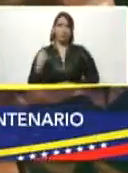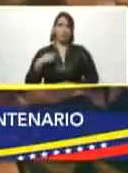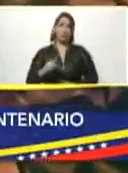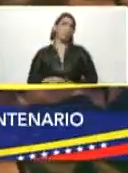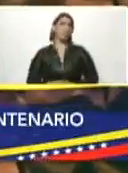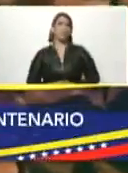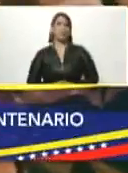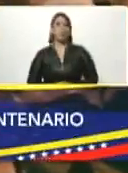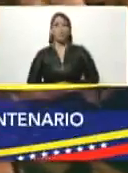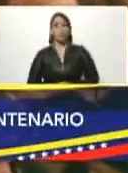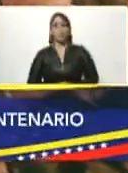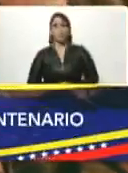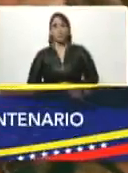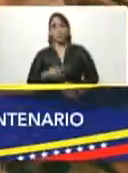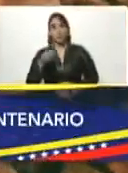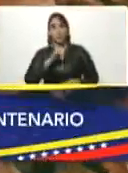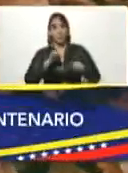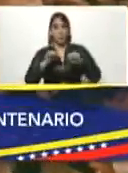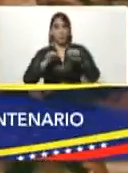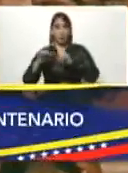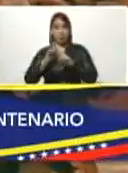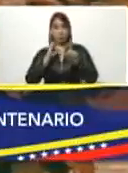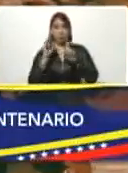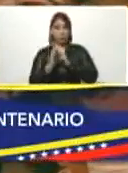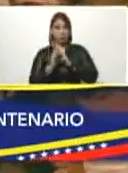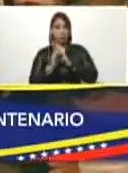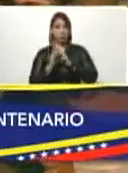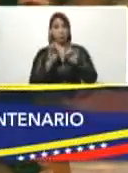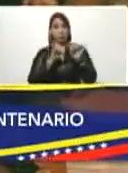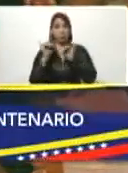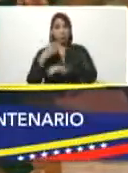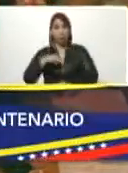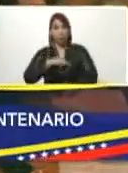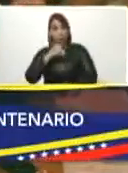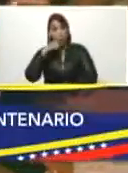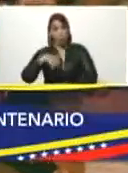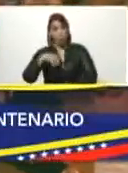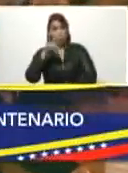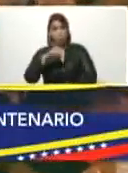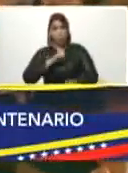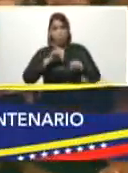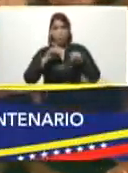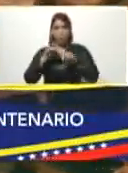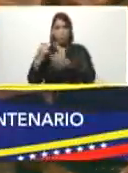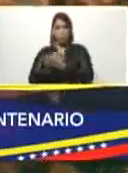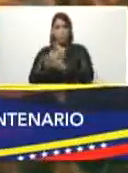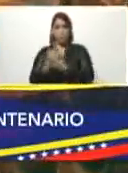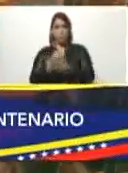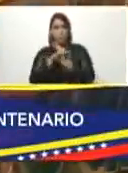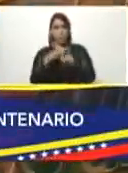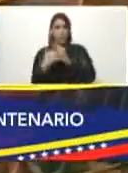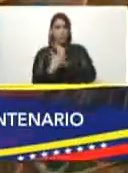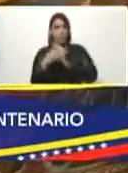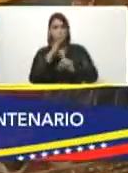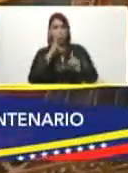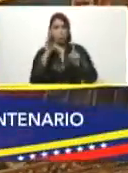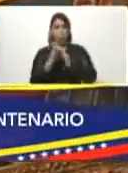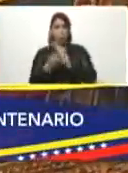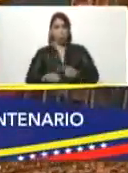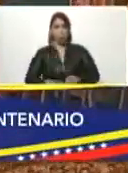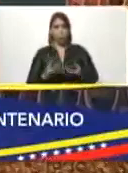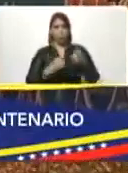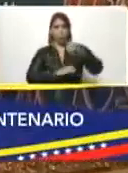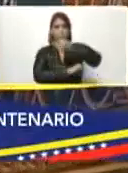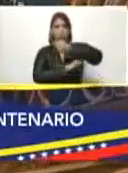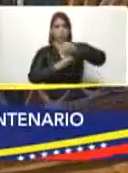tengamos, además de las dinámicas culturales propias de nuestros pueblos, una dinámica económica alrededor de la cultura que le dé sustentabilidad